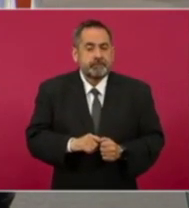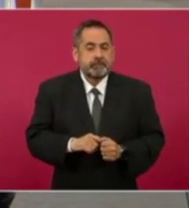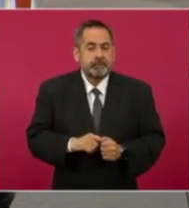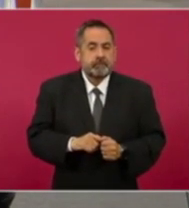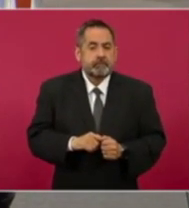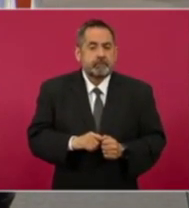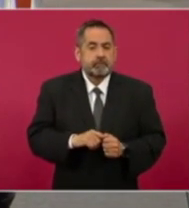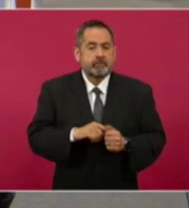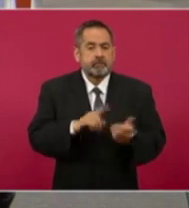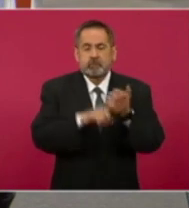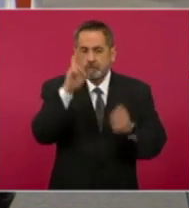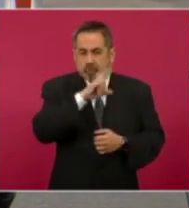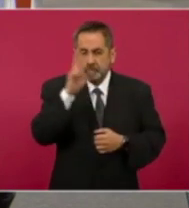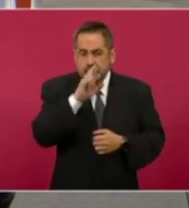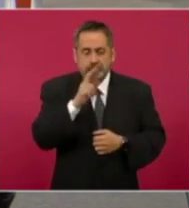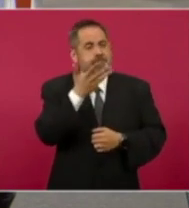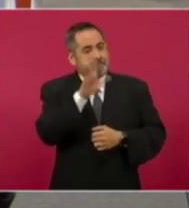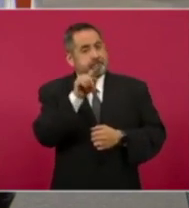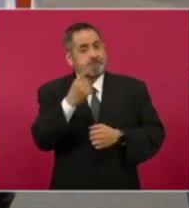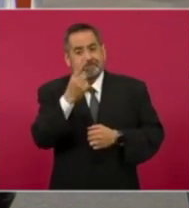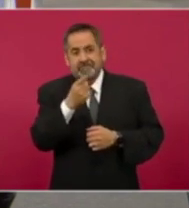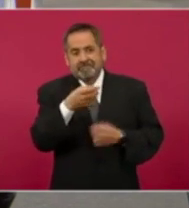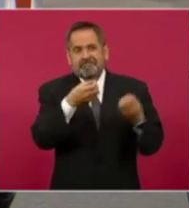el rublo ruso 10.1,